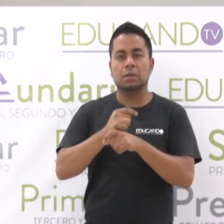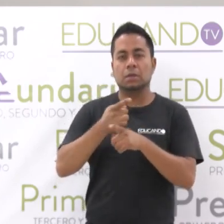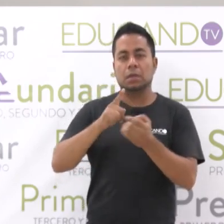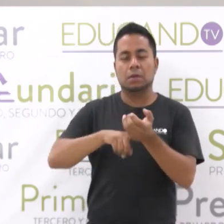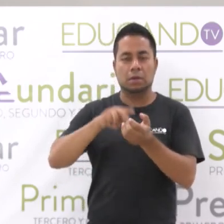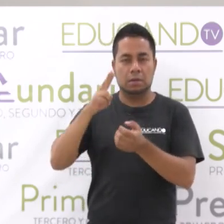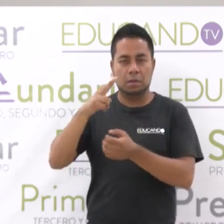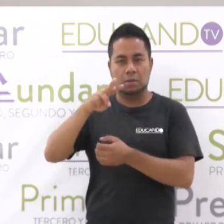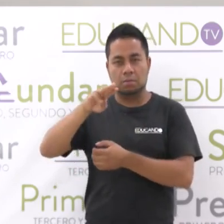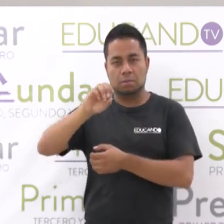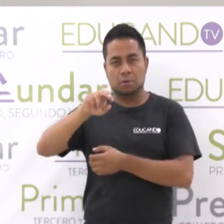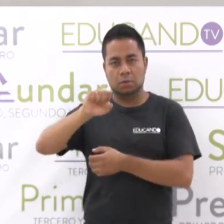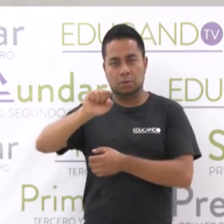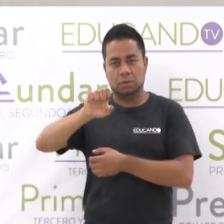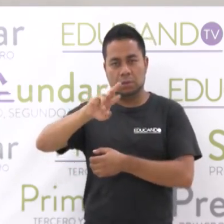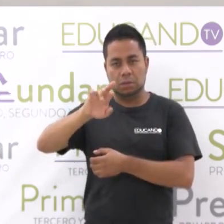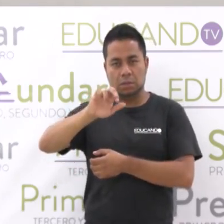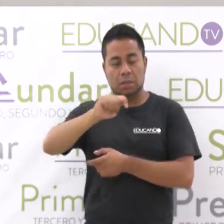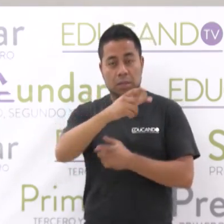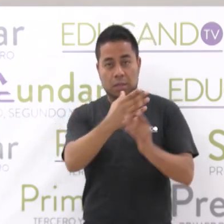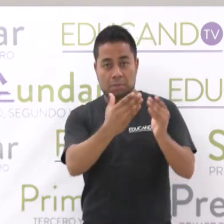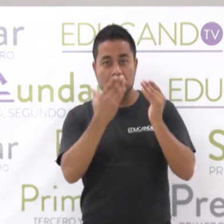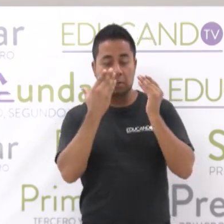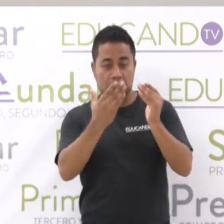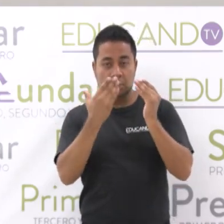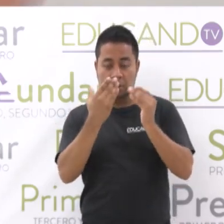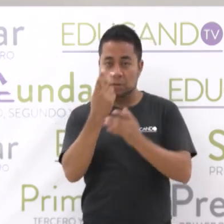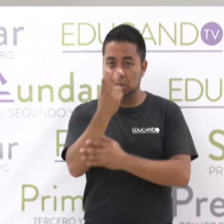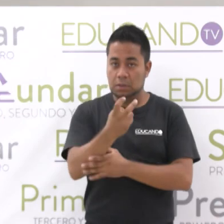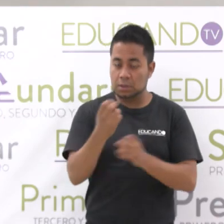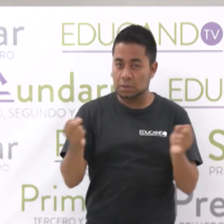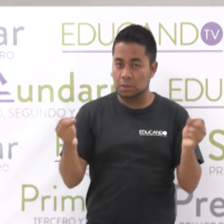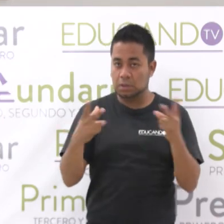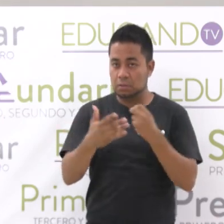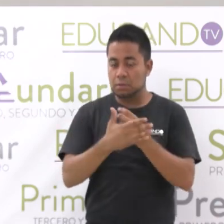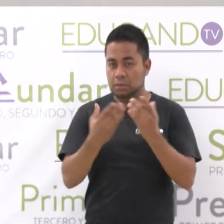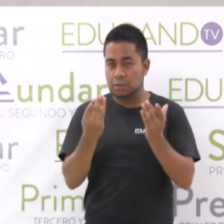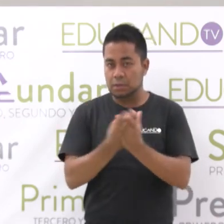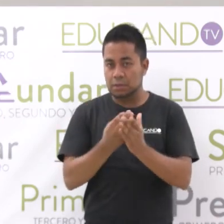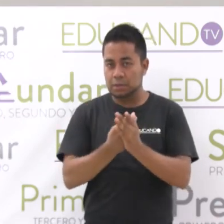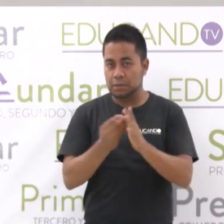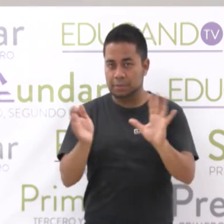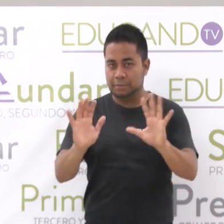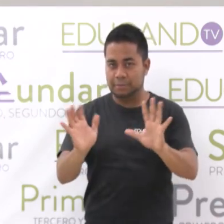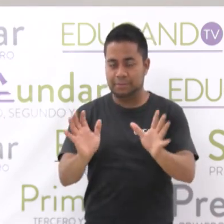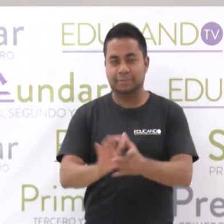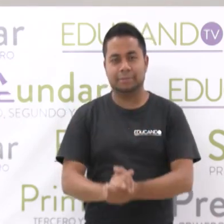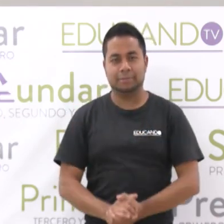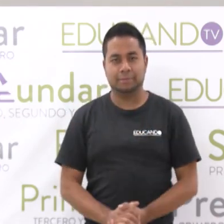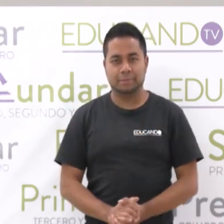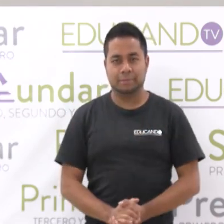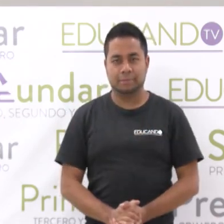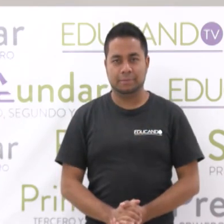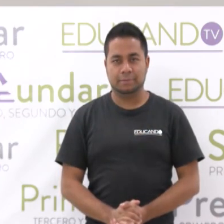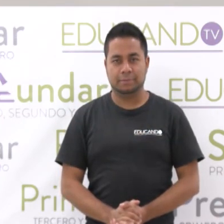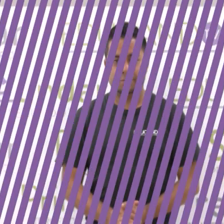UNAM, Montserrat, quien me enseñó todo esto. Y entonces nos vemos hasta la próxima sesión. Hasta pronto.